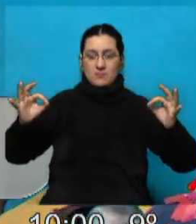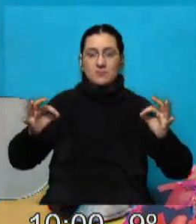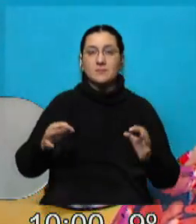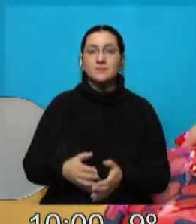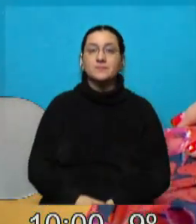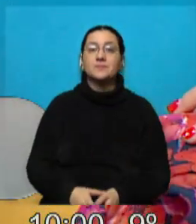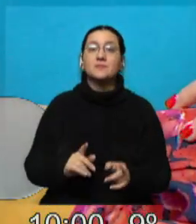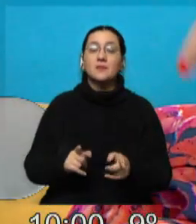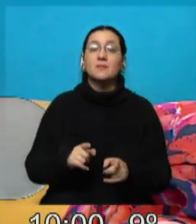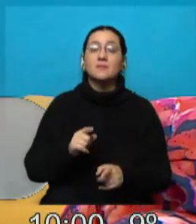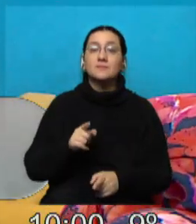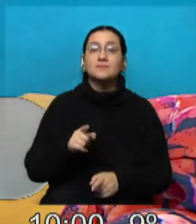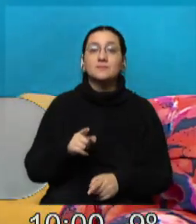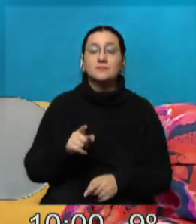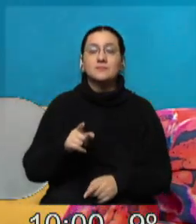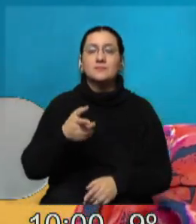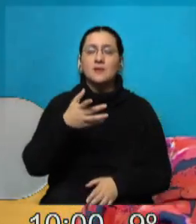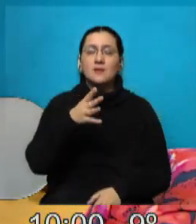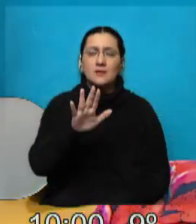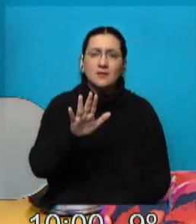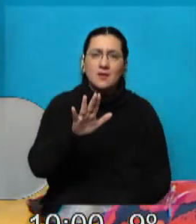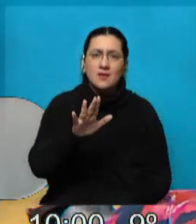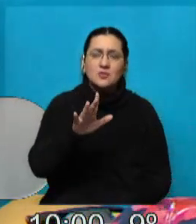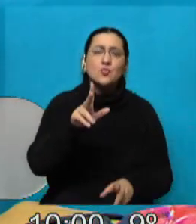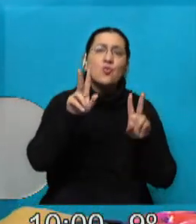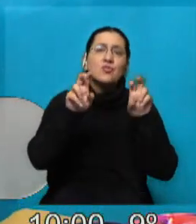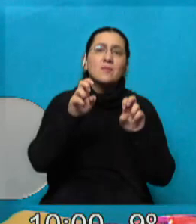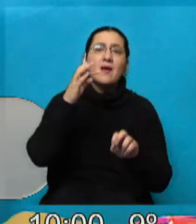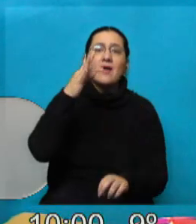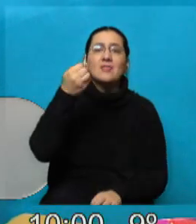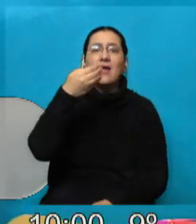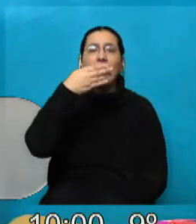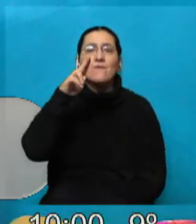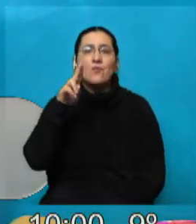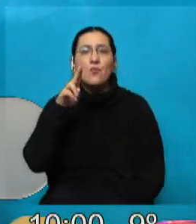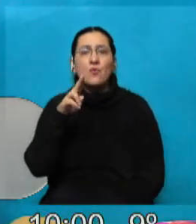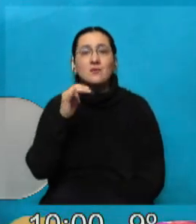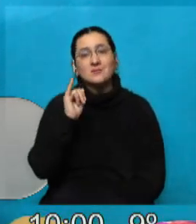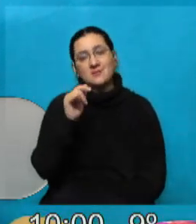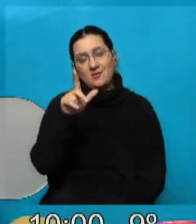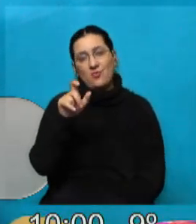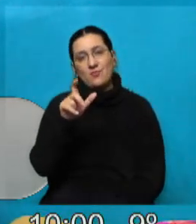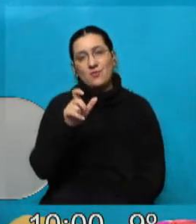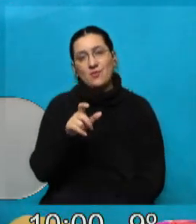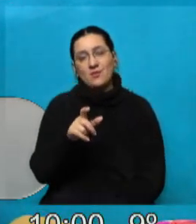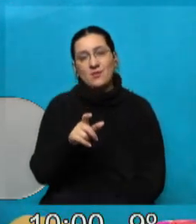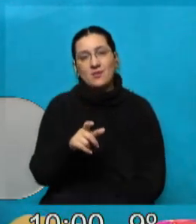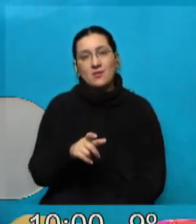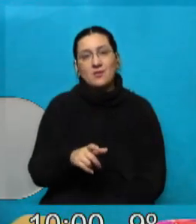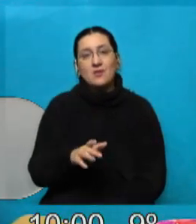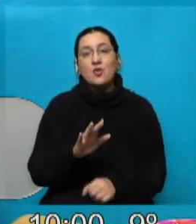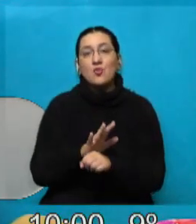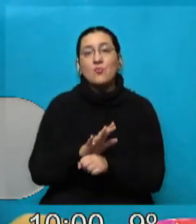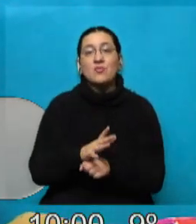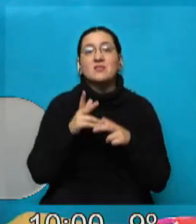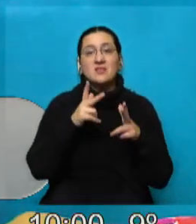por ejemplo, esta. Doctora, mirá. Pero es medio como tabú de alguna manera todo este ejercicio. Quiero decir, la gente es como decir que soy de derecha. No anda